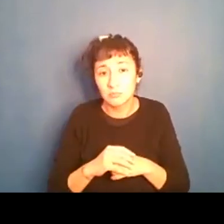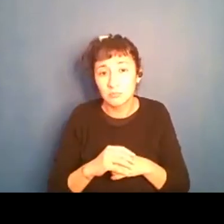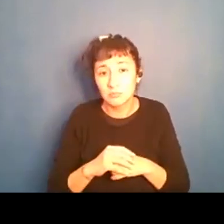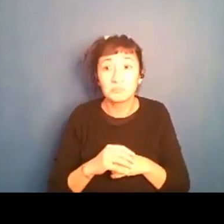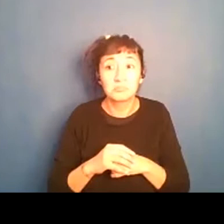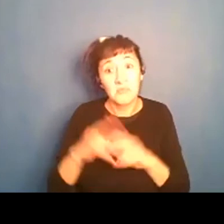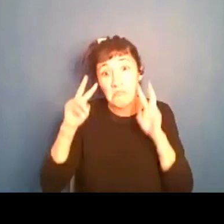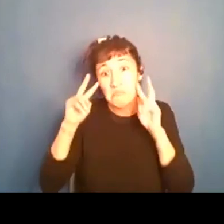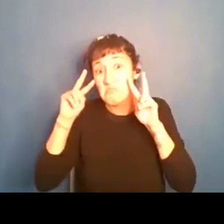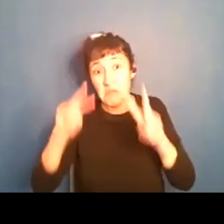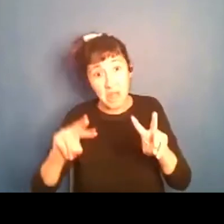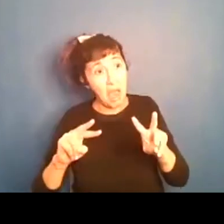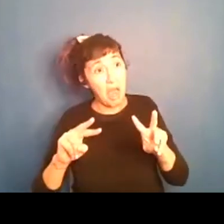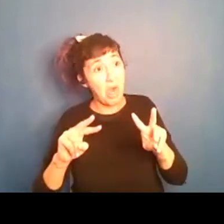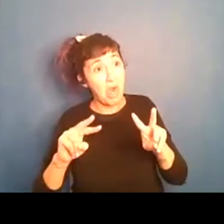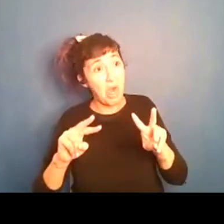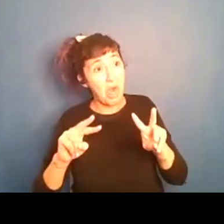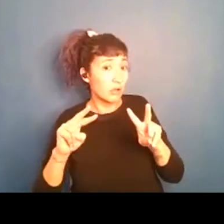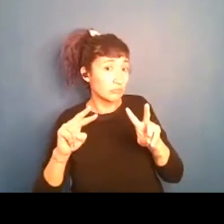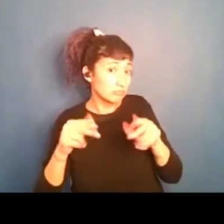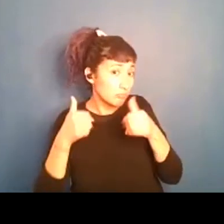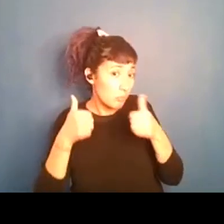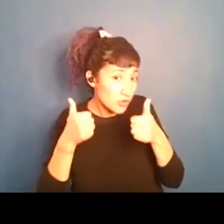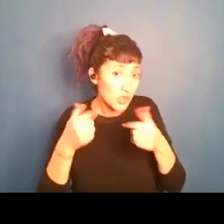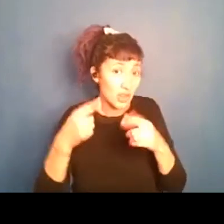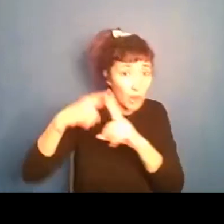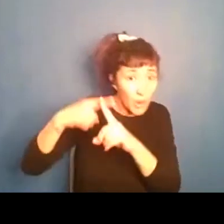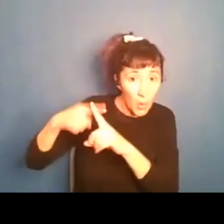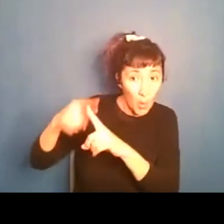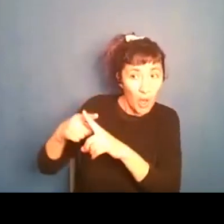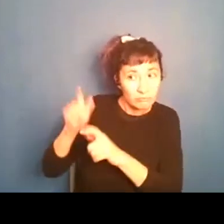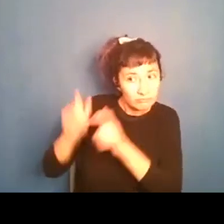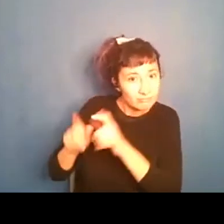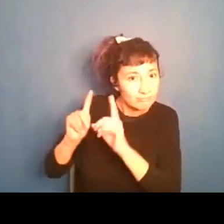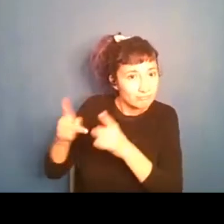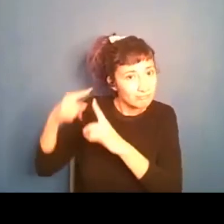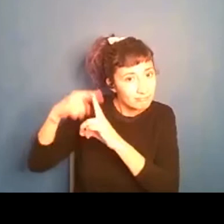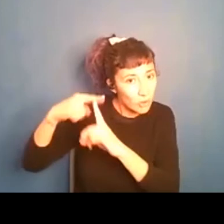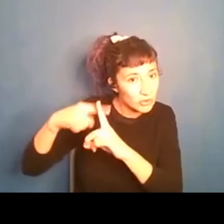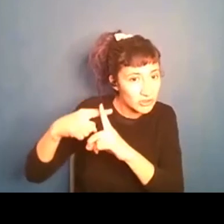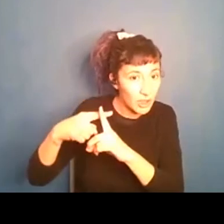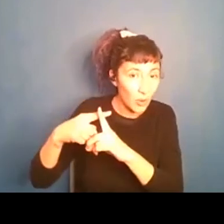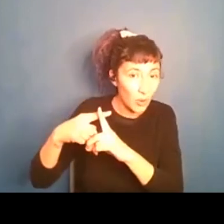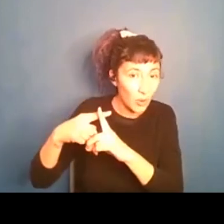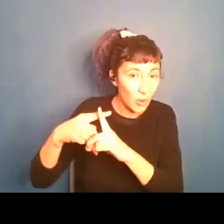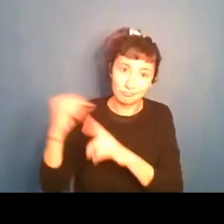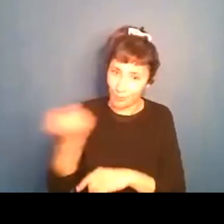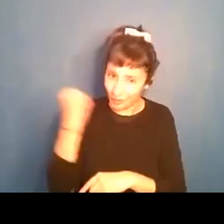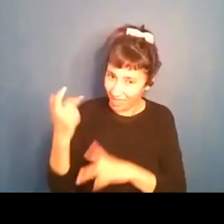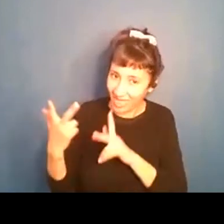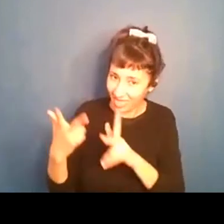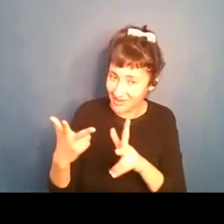perspectiva y una buena disposición del otro lado también, que eso hay que rescatarlo, que no es menor,